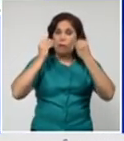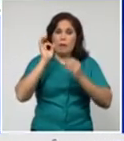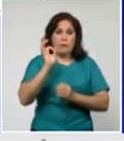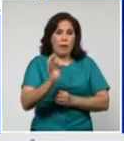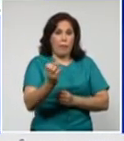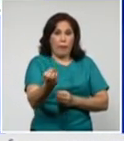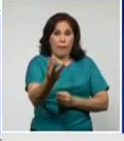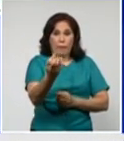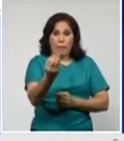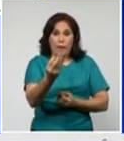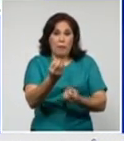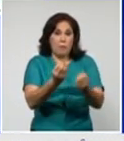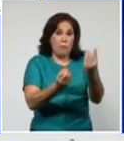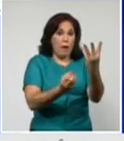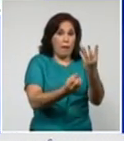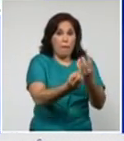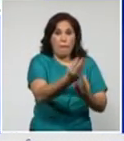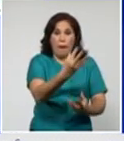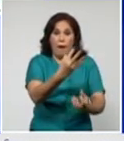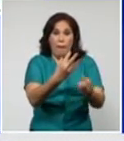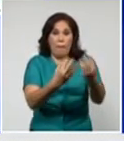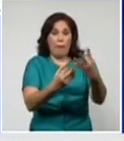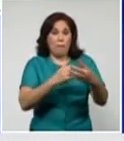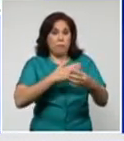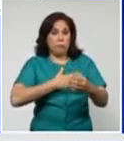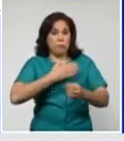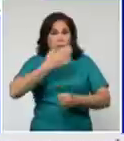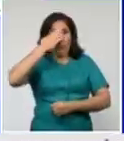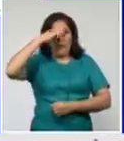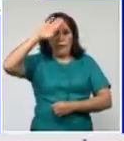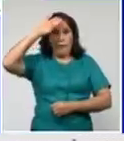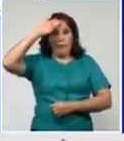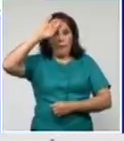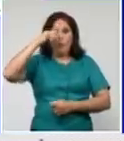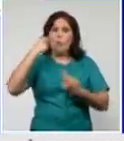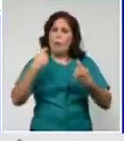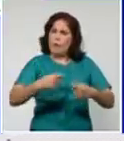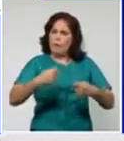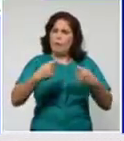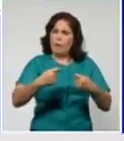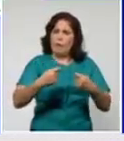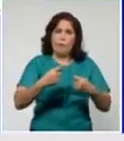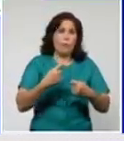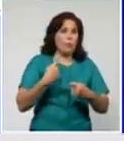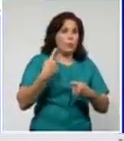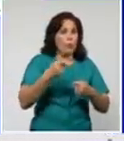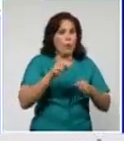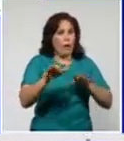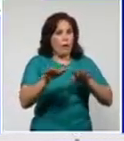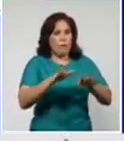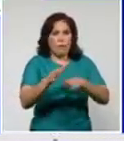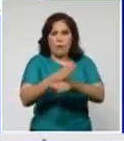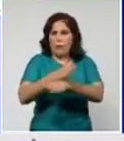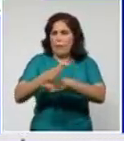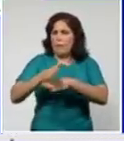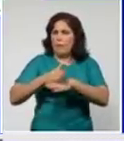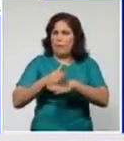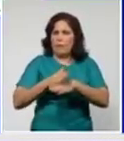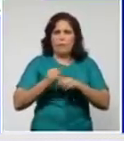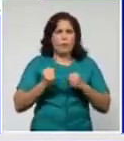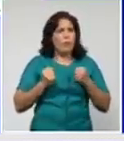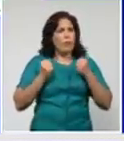un caso autóctono, que es lo que me estoy refiriendo yo, pues se hacen todas las acciones de forma